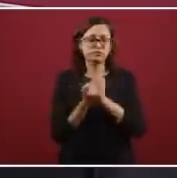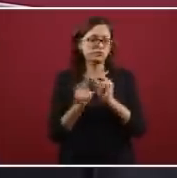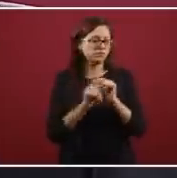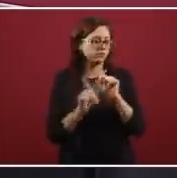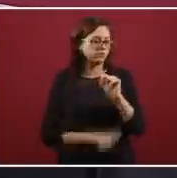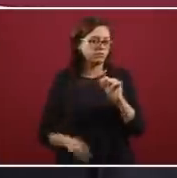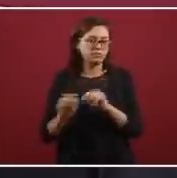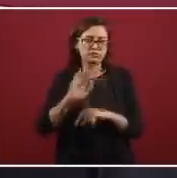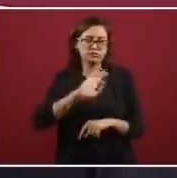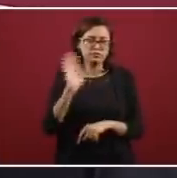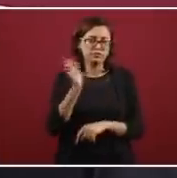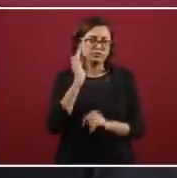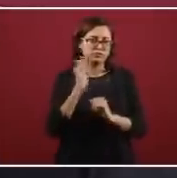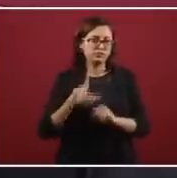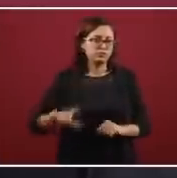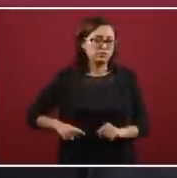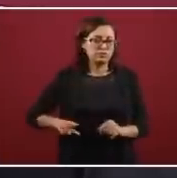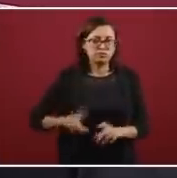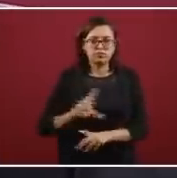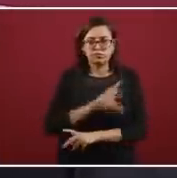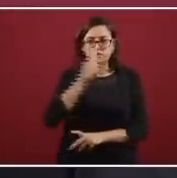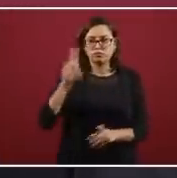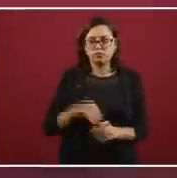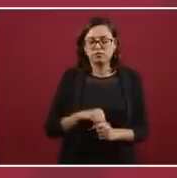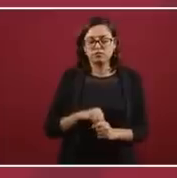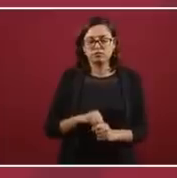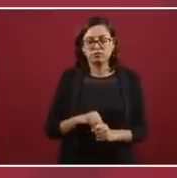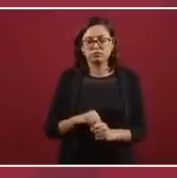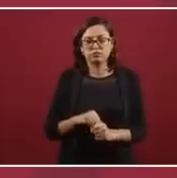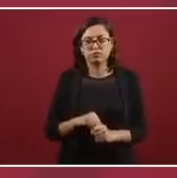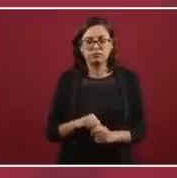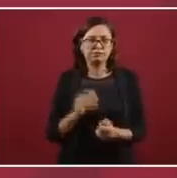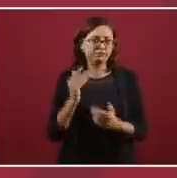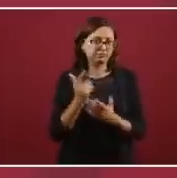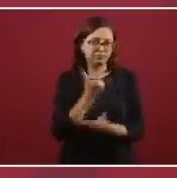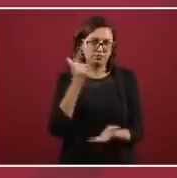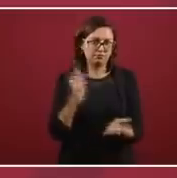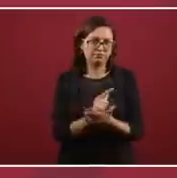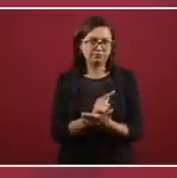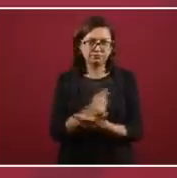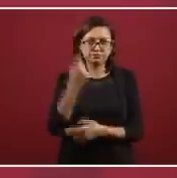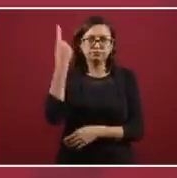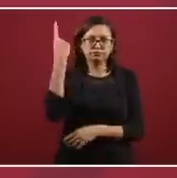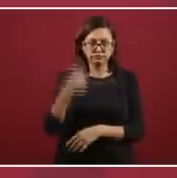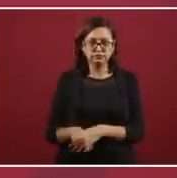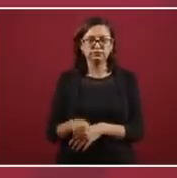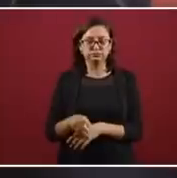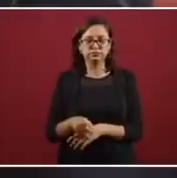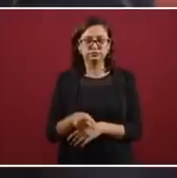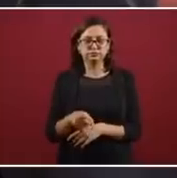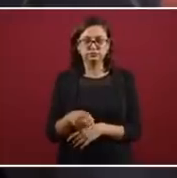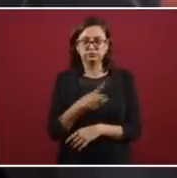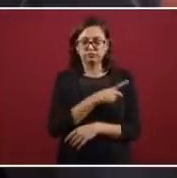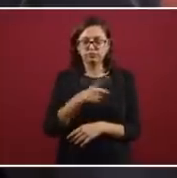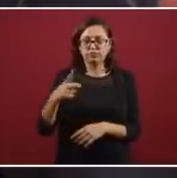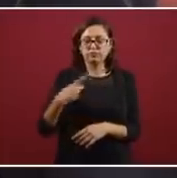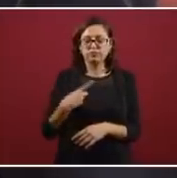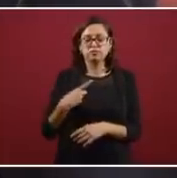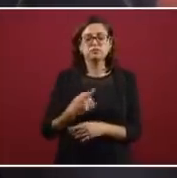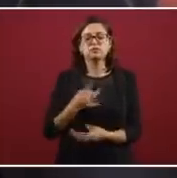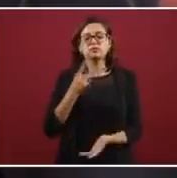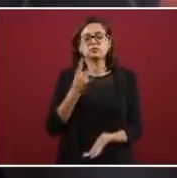el gobierno, de acuerdo a el marco legal actual, y procurar nada